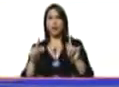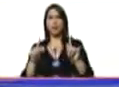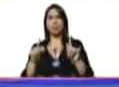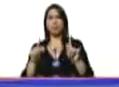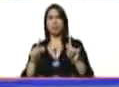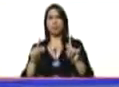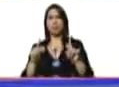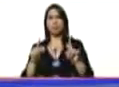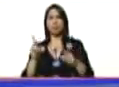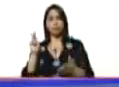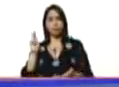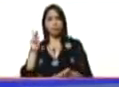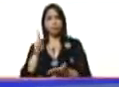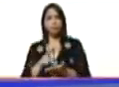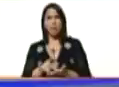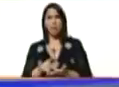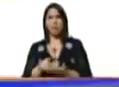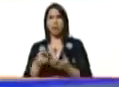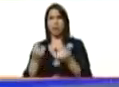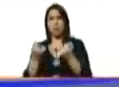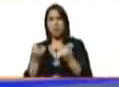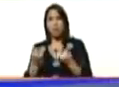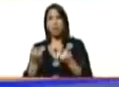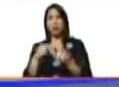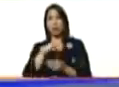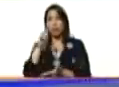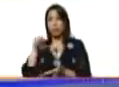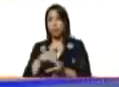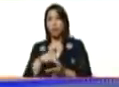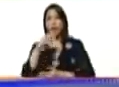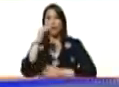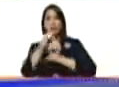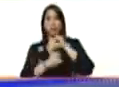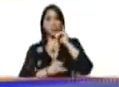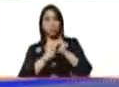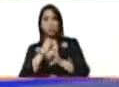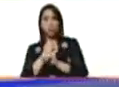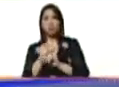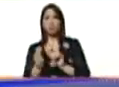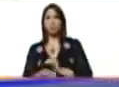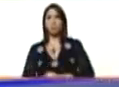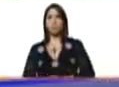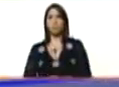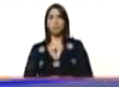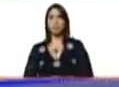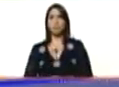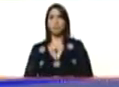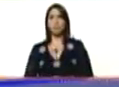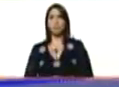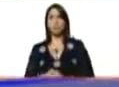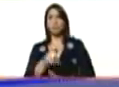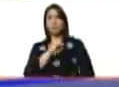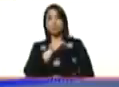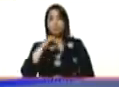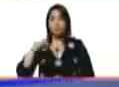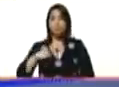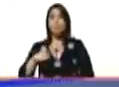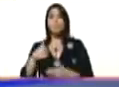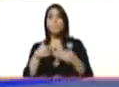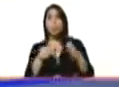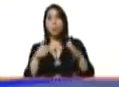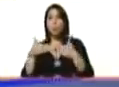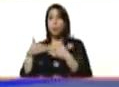capitales nacionales, internacionales, privados,